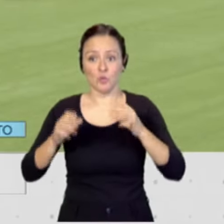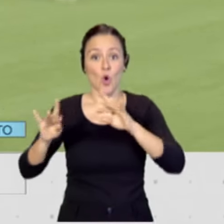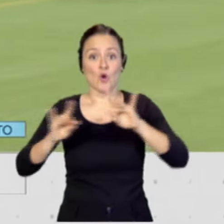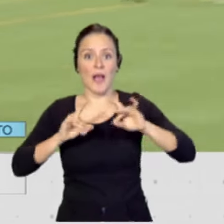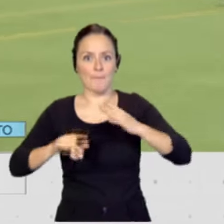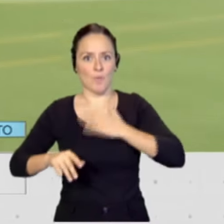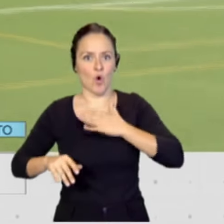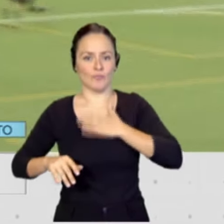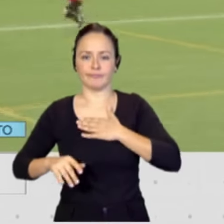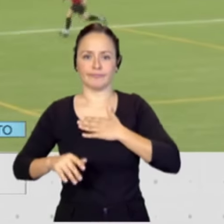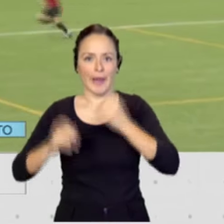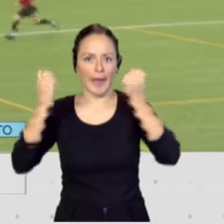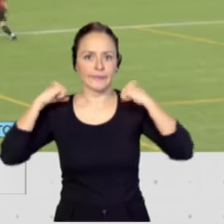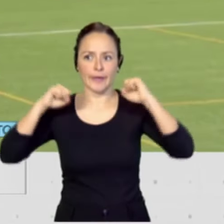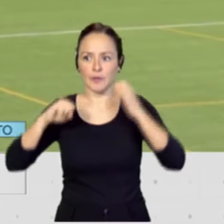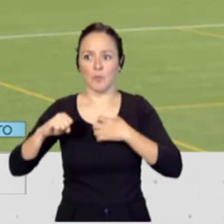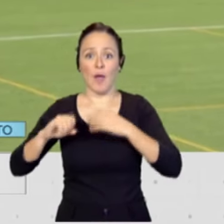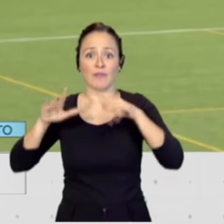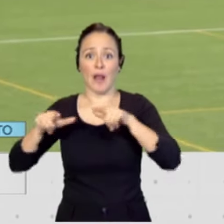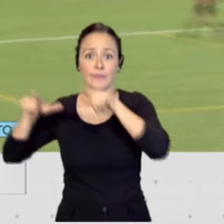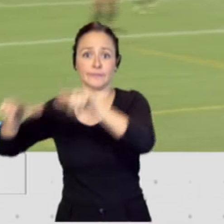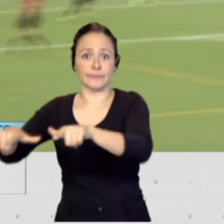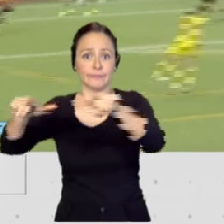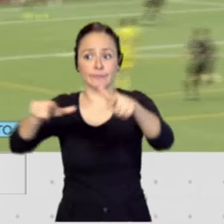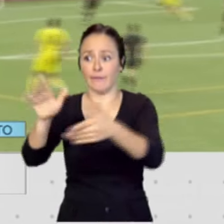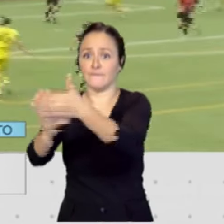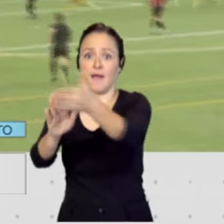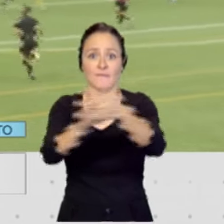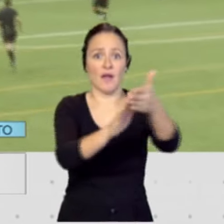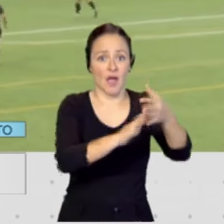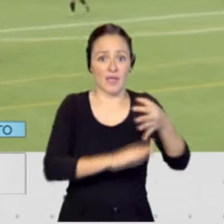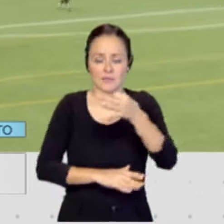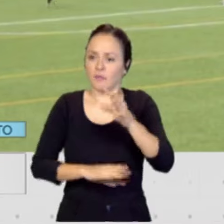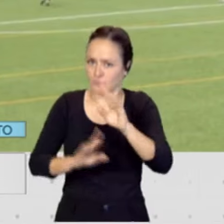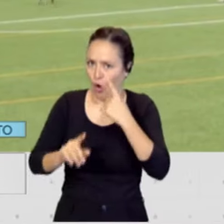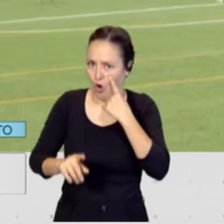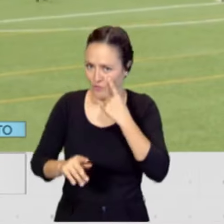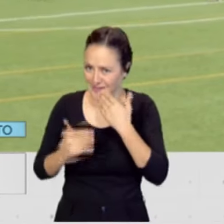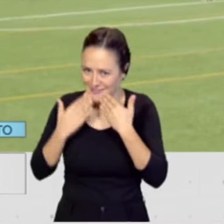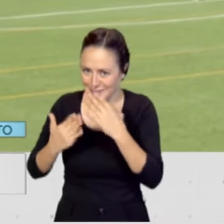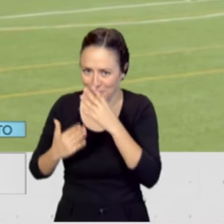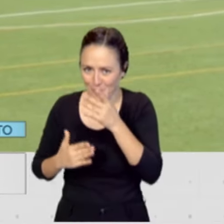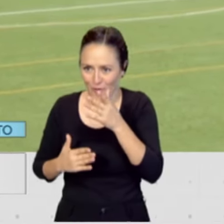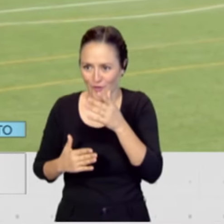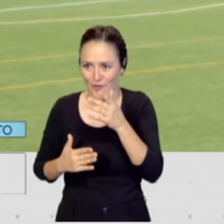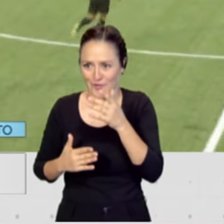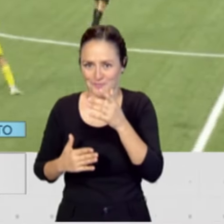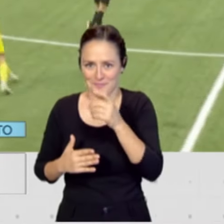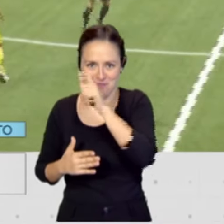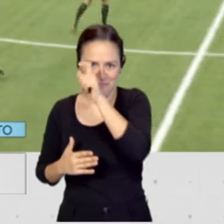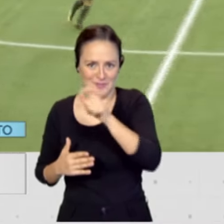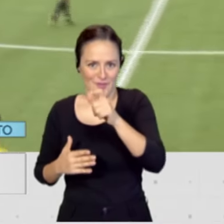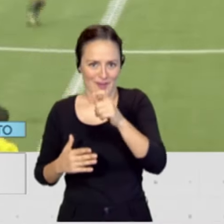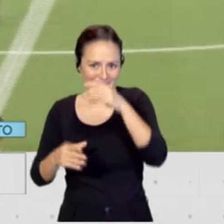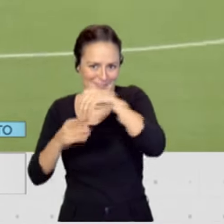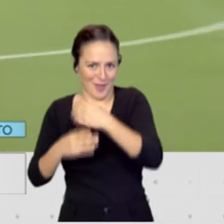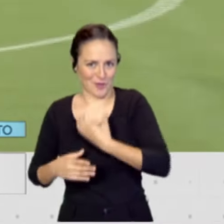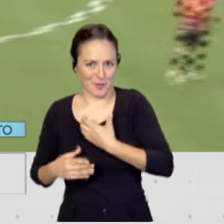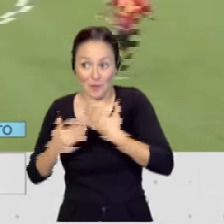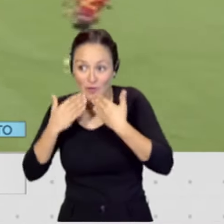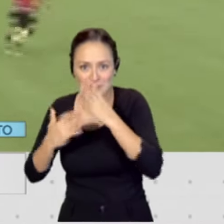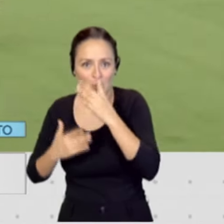estuvimos vagando por cuatro o cinco campos de de La Isla que además se le agradece las facilidades a los respectivos ayuntamientos